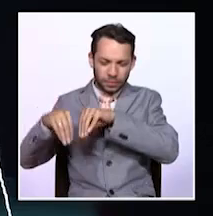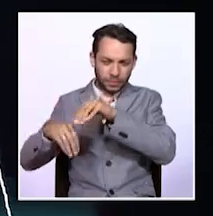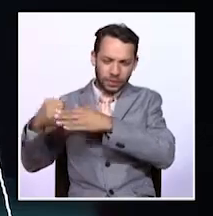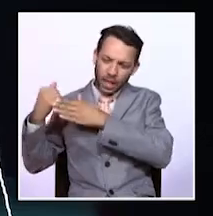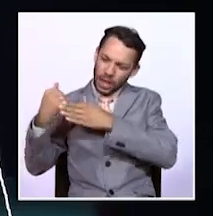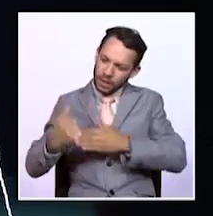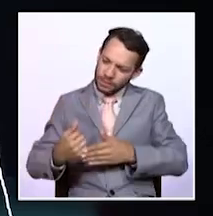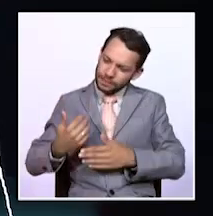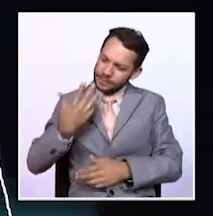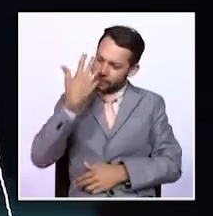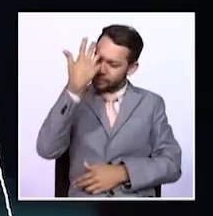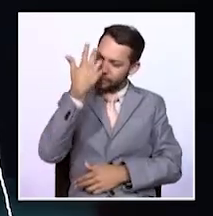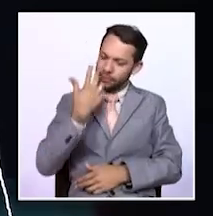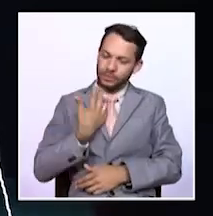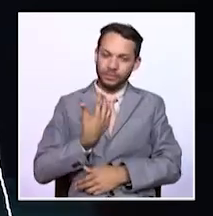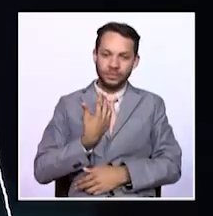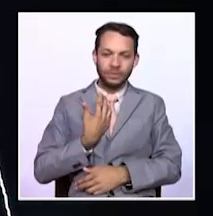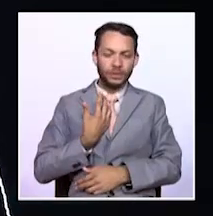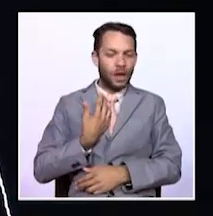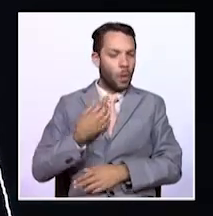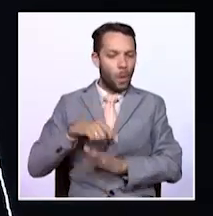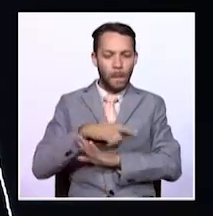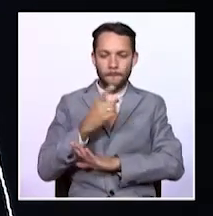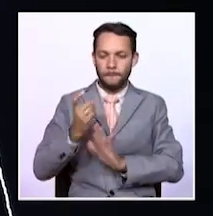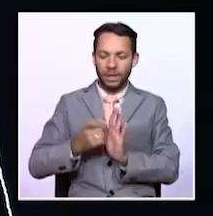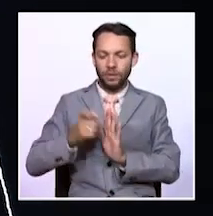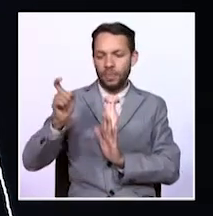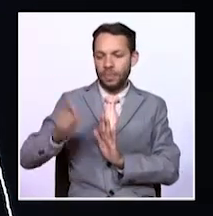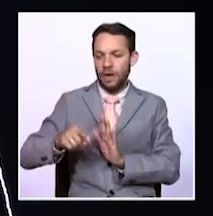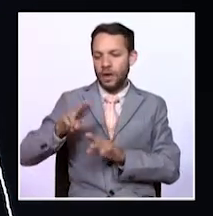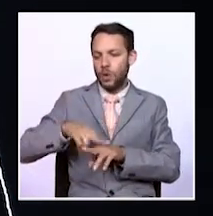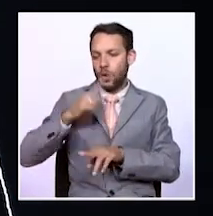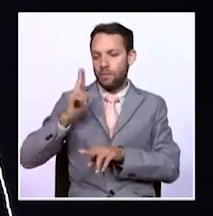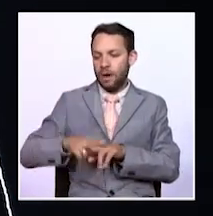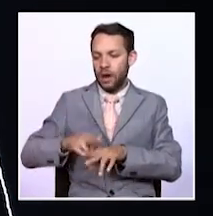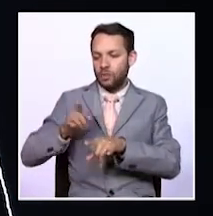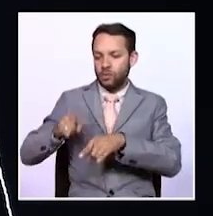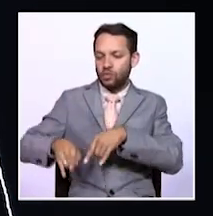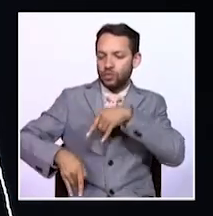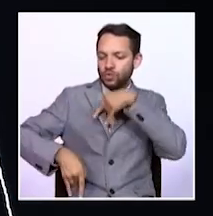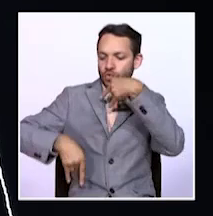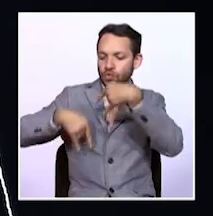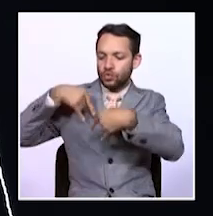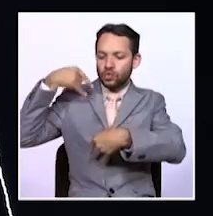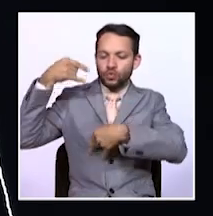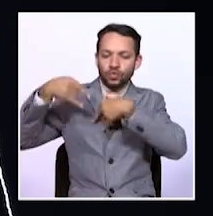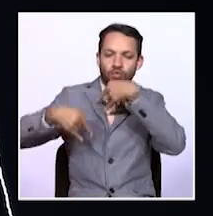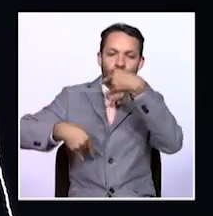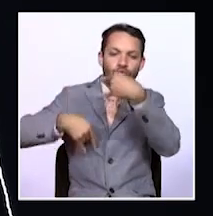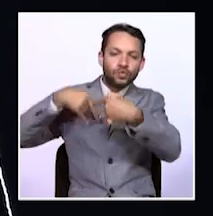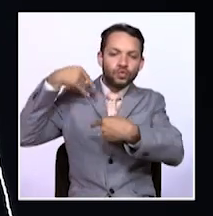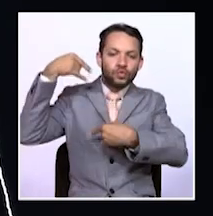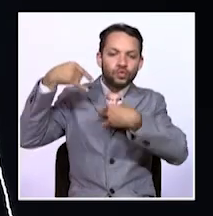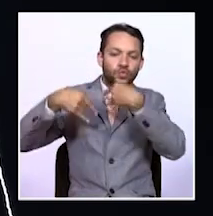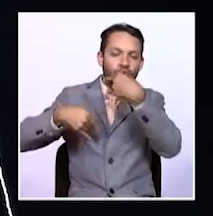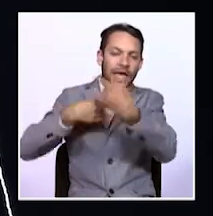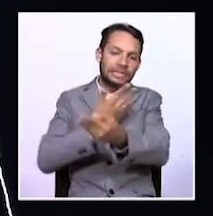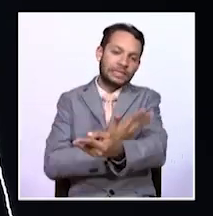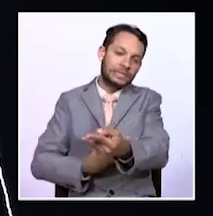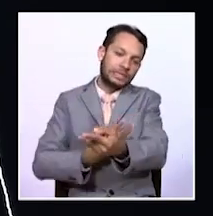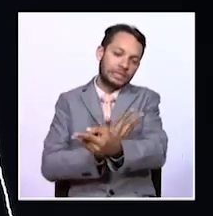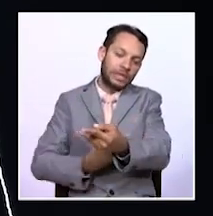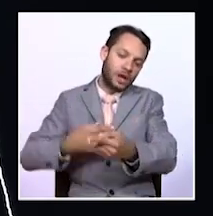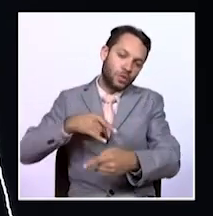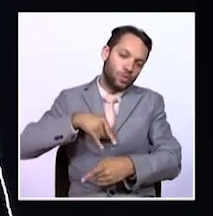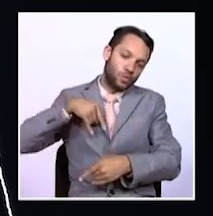que estén completamente fluyendo la sangre muy bien. Puesto que estos vasos, y en especial en pacientes que tienen también problemas de hígado